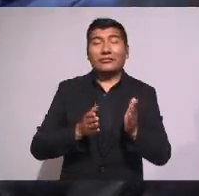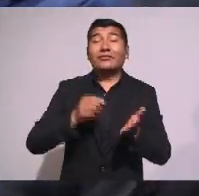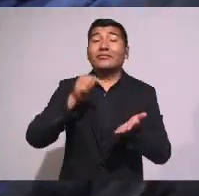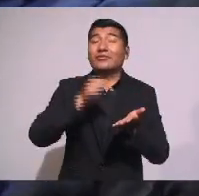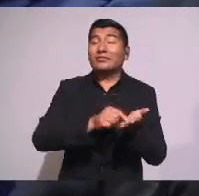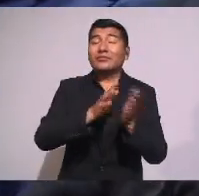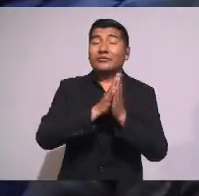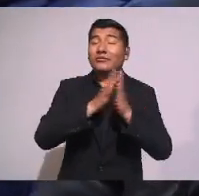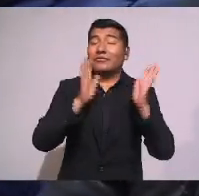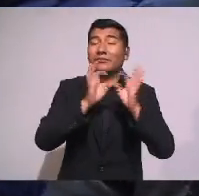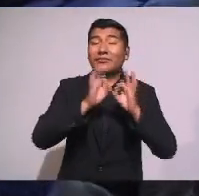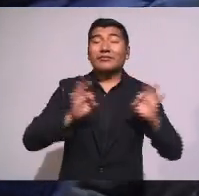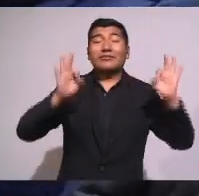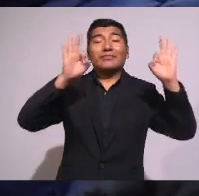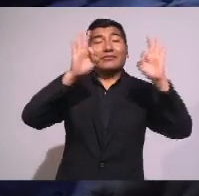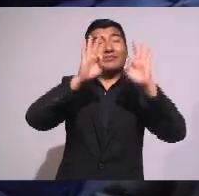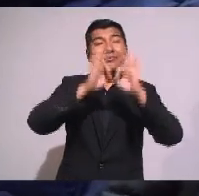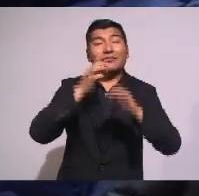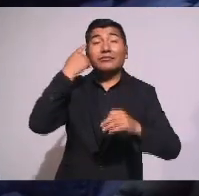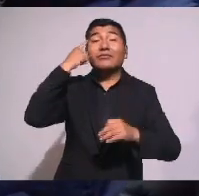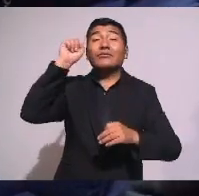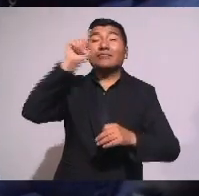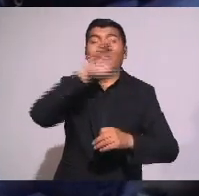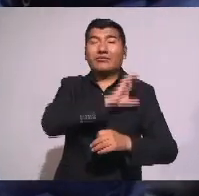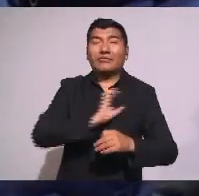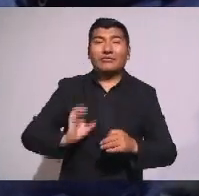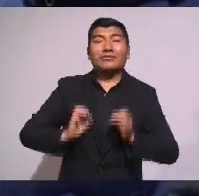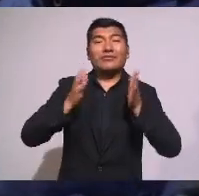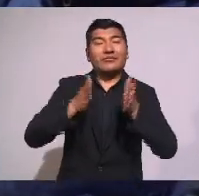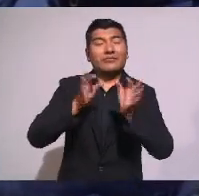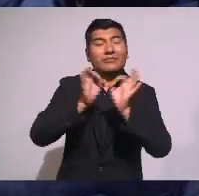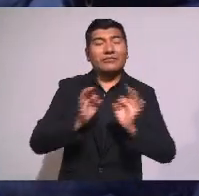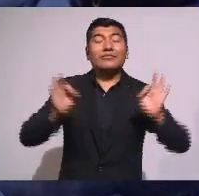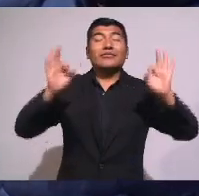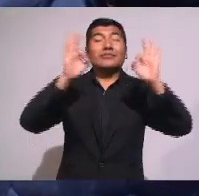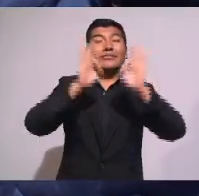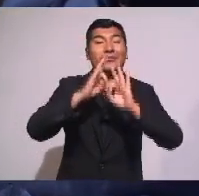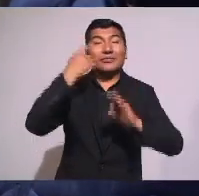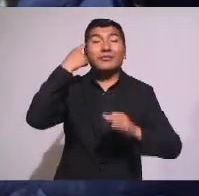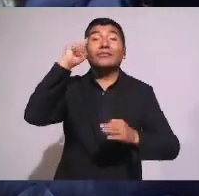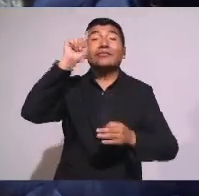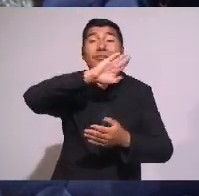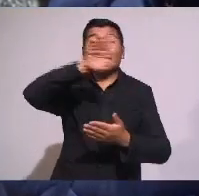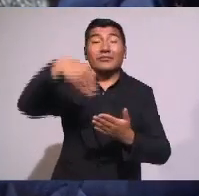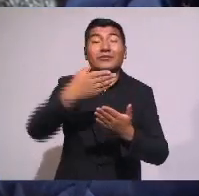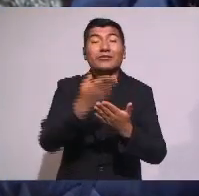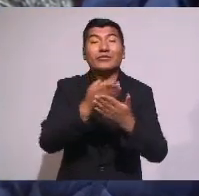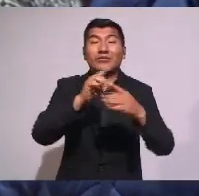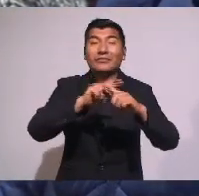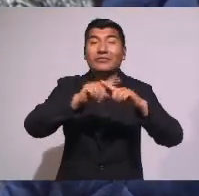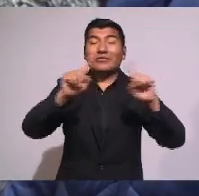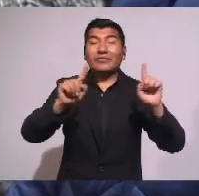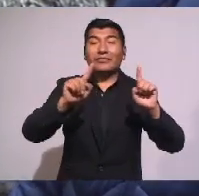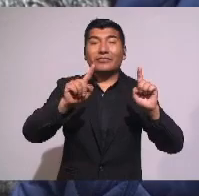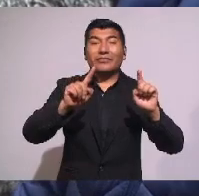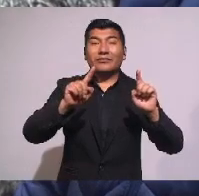Esto es importante para todos los cristianos, es importante para todos, pero todavía